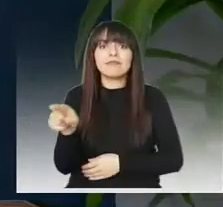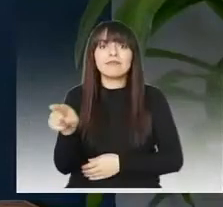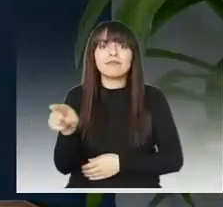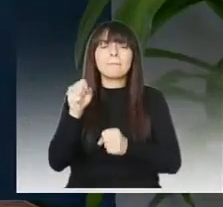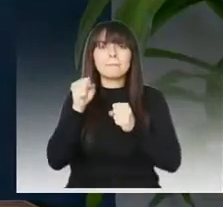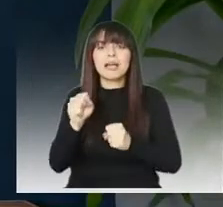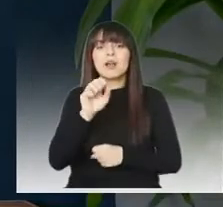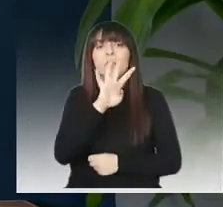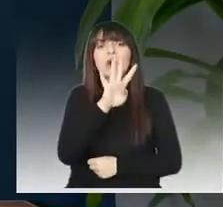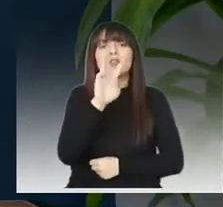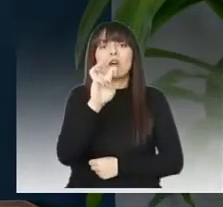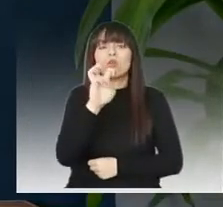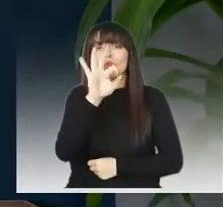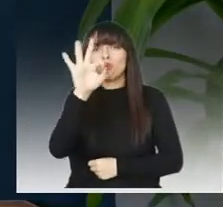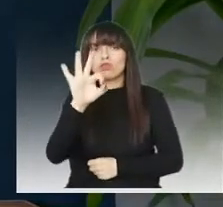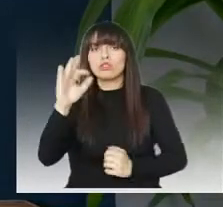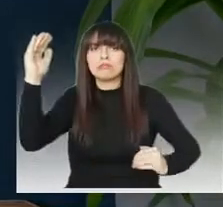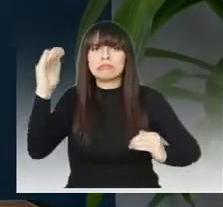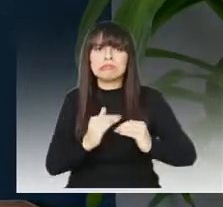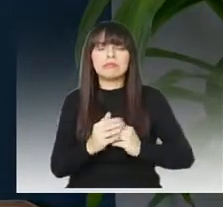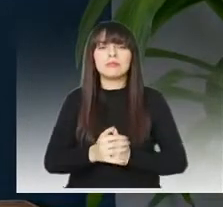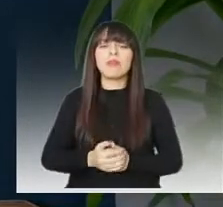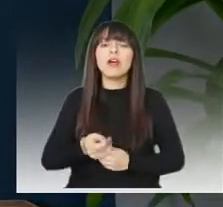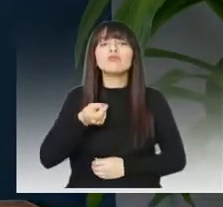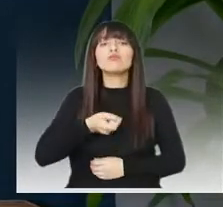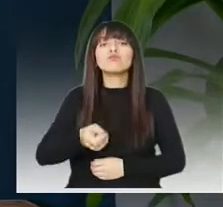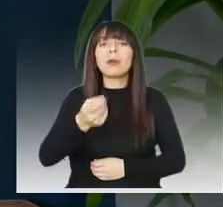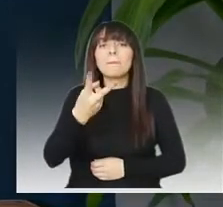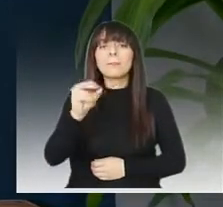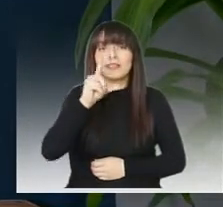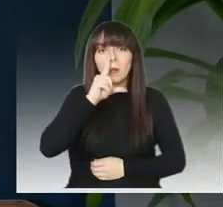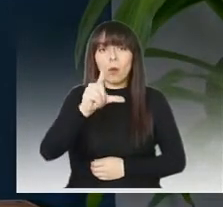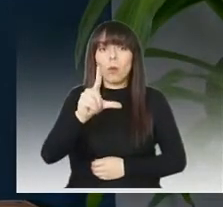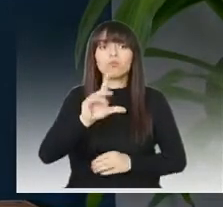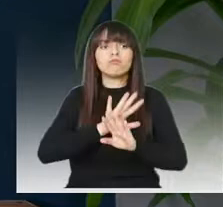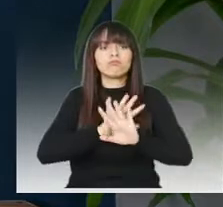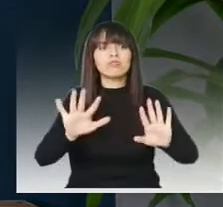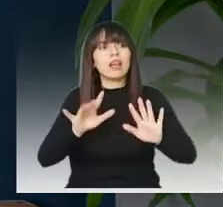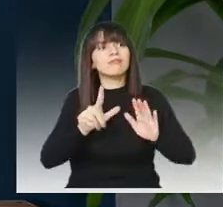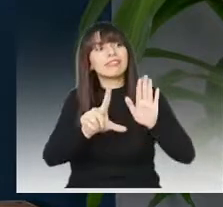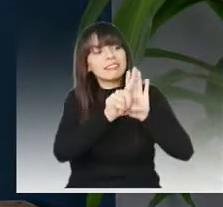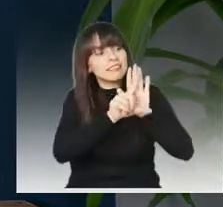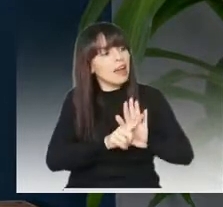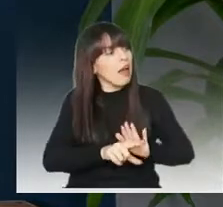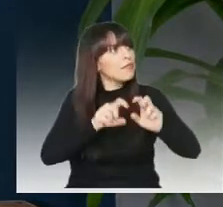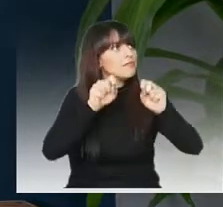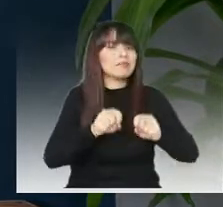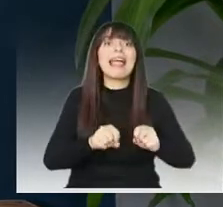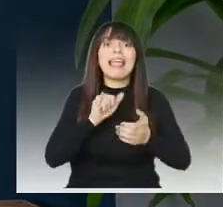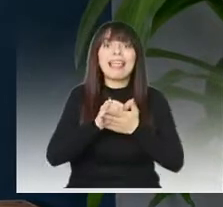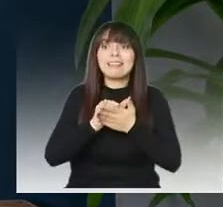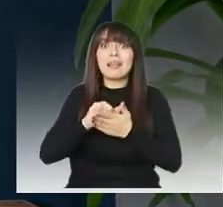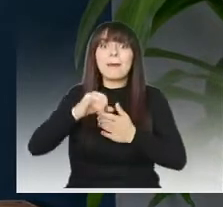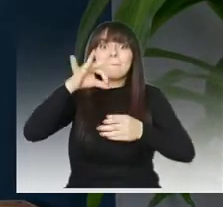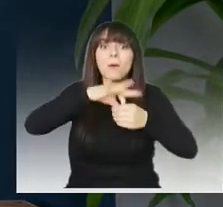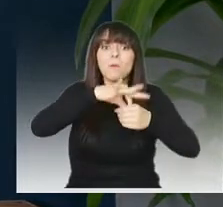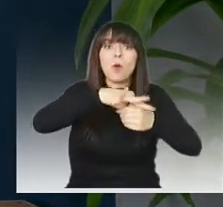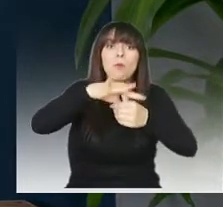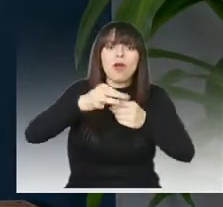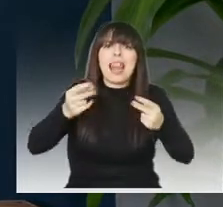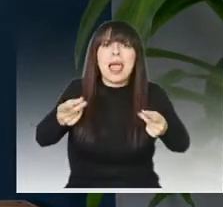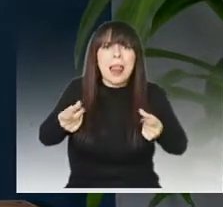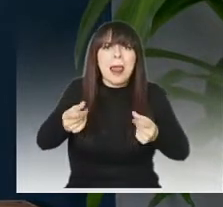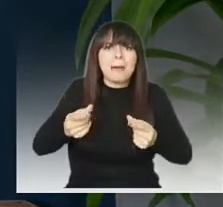Y este 20 de junio será el cierre de la legislatura en el Congreso, razón por la que los congresistas han votado proyectos express. En Noticias Capital les